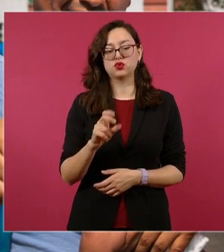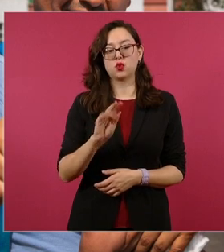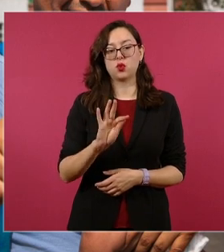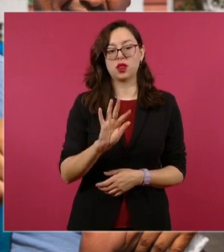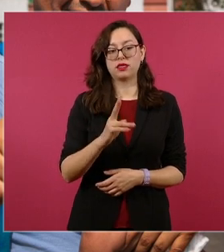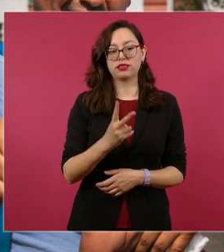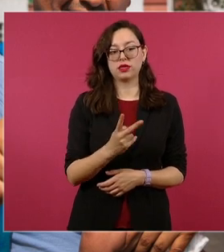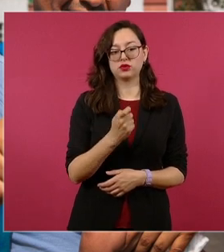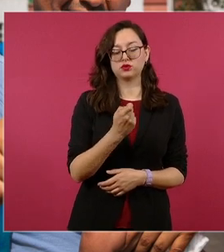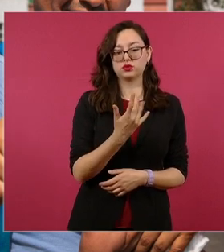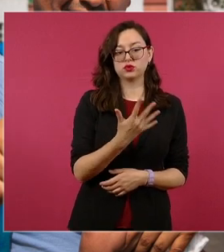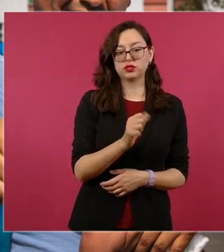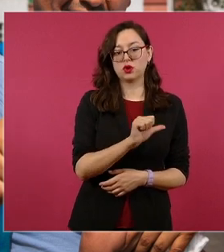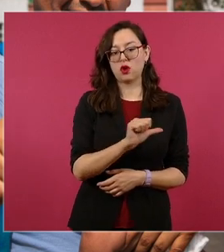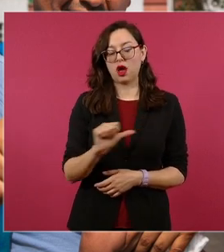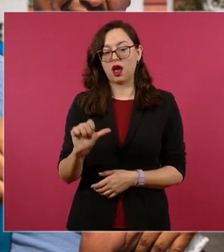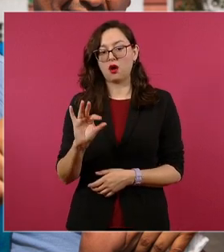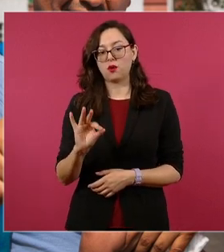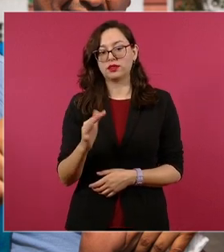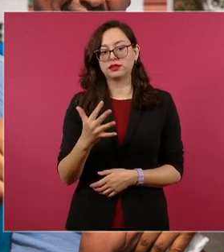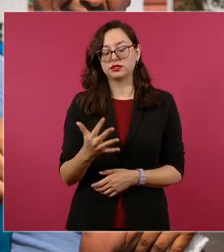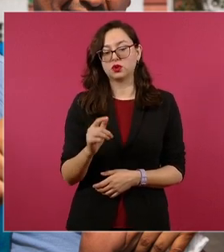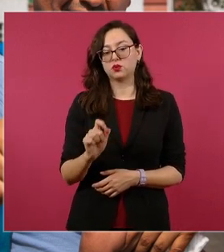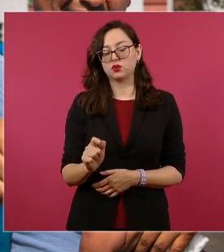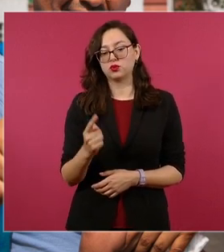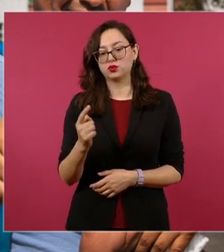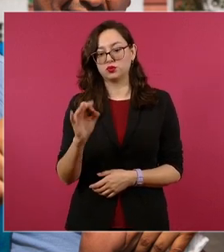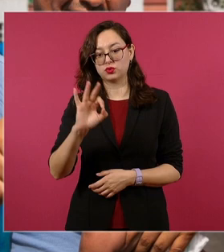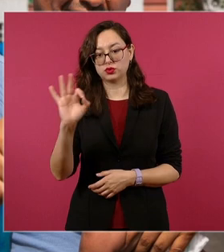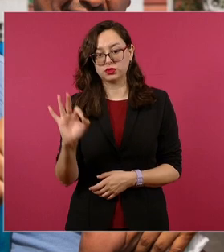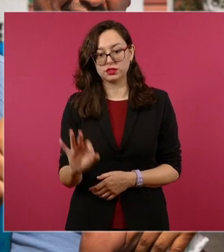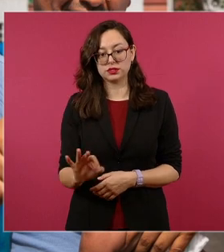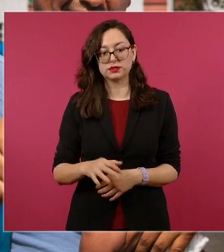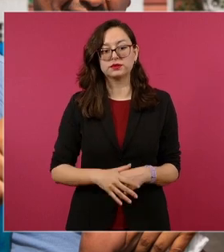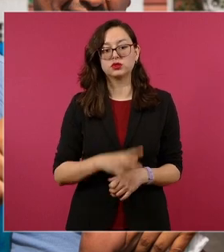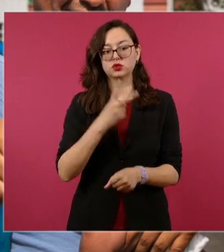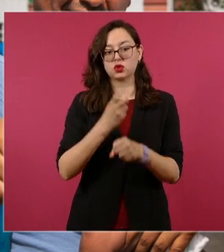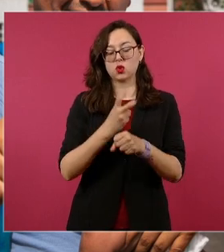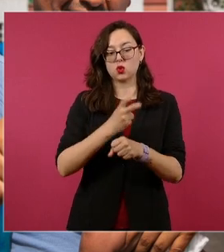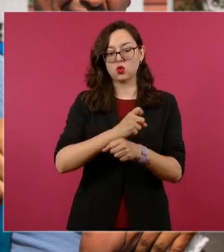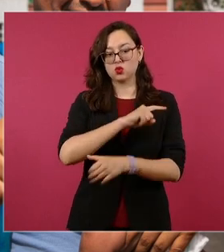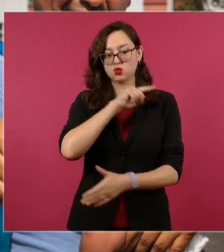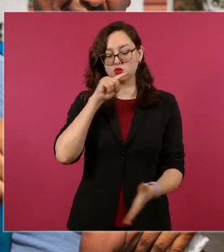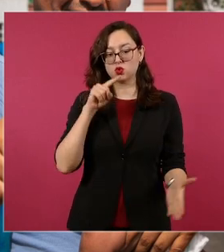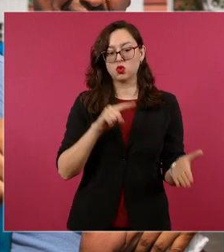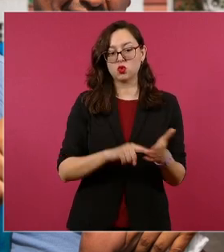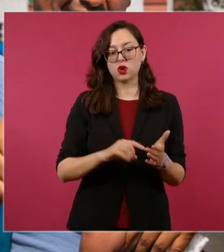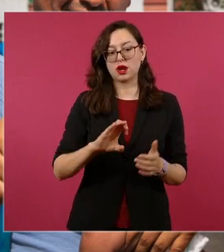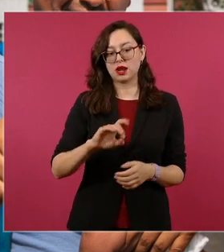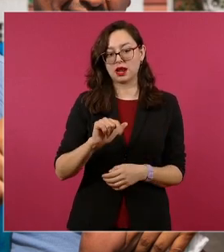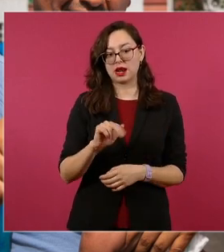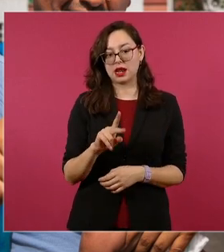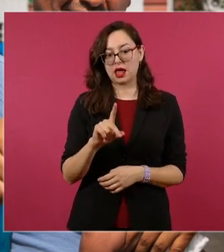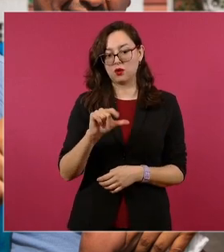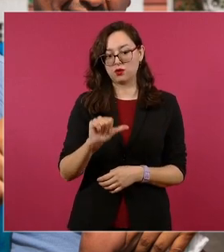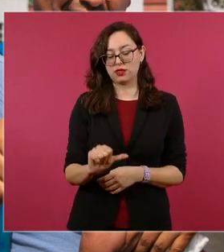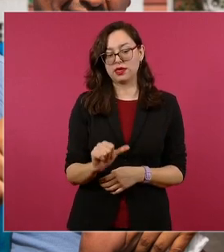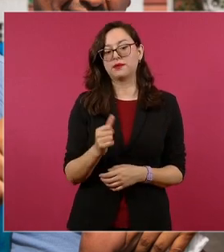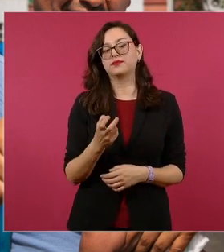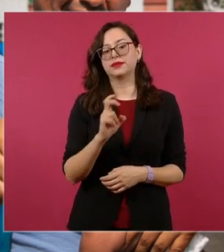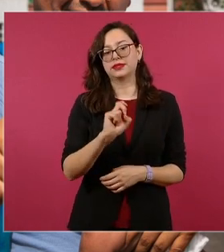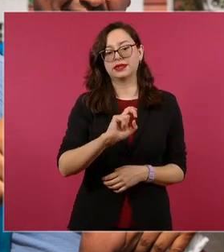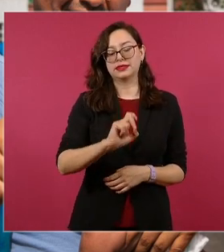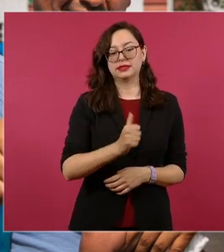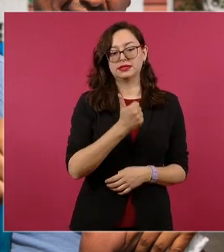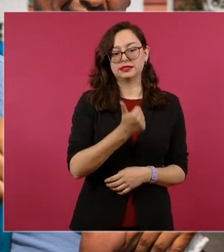45.1%, seguido de Claudia Delgadillo por la coalición Morena PT Verde en un rango de 36.4 a